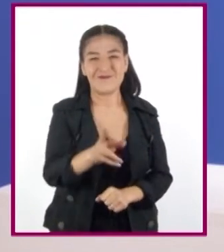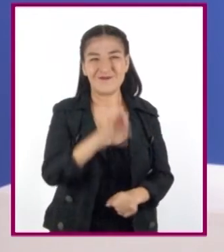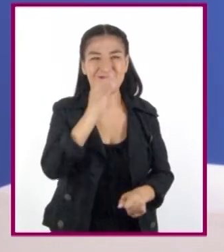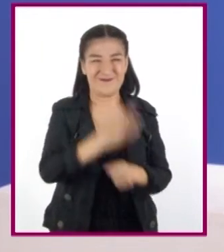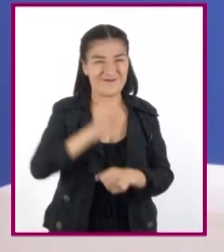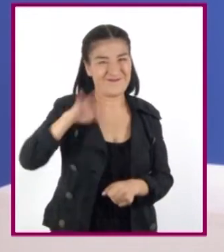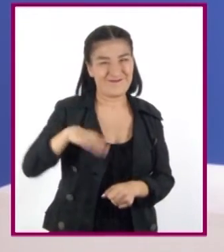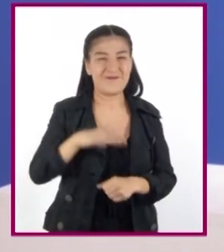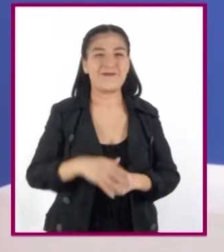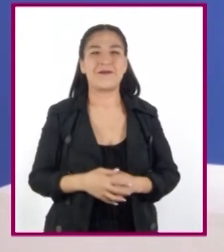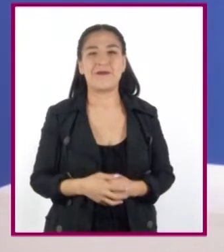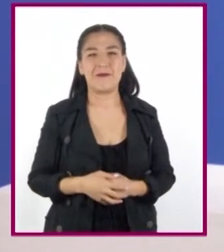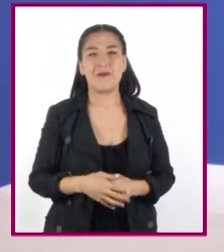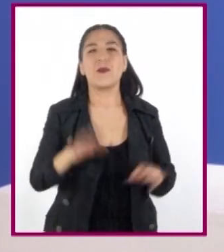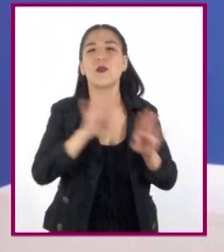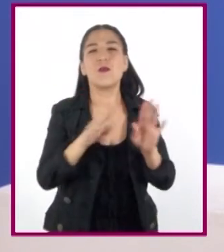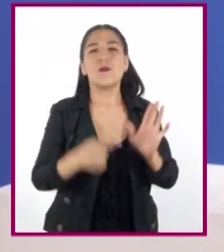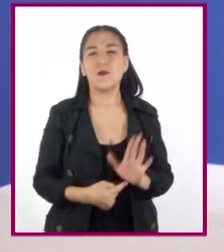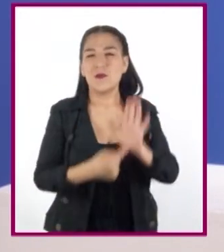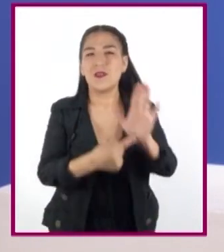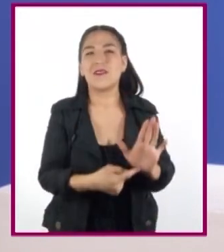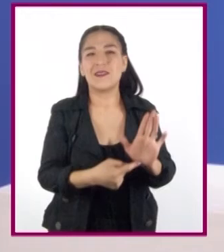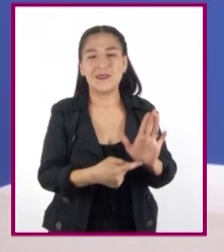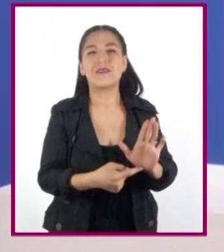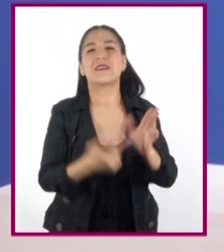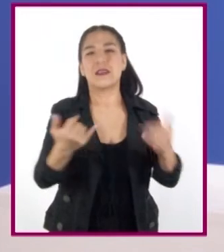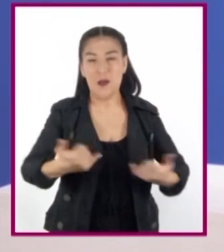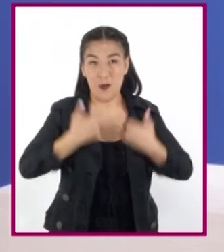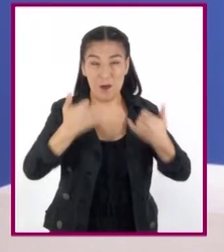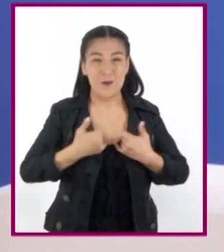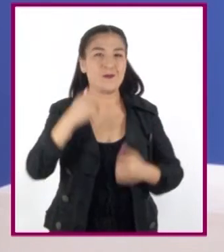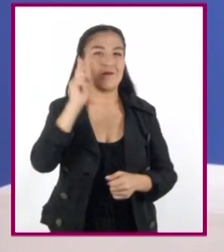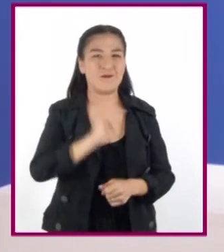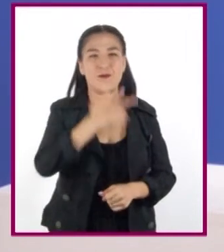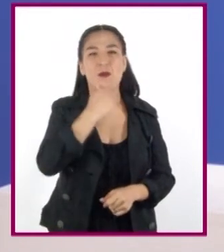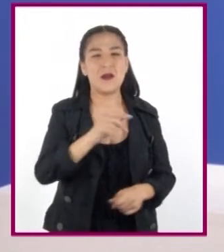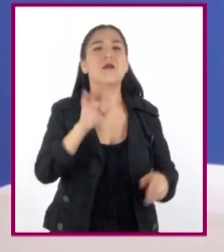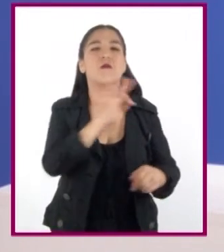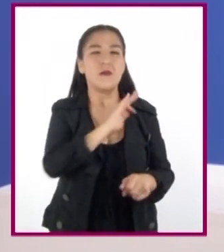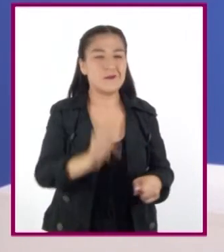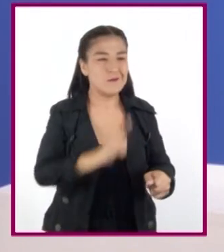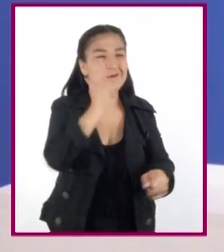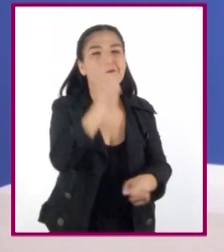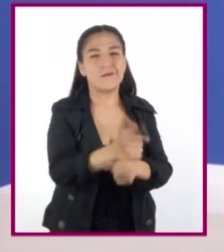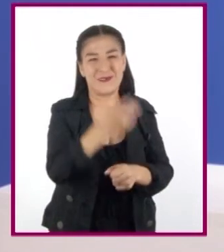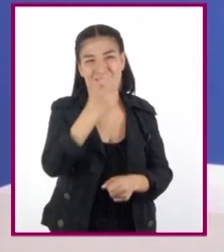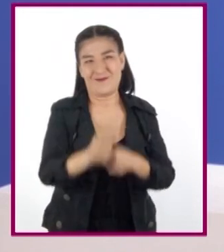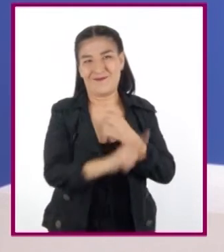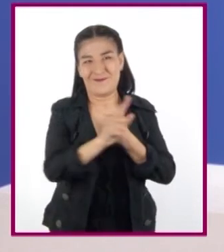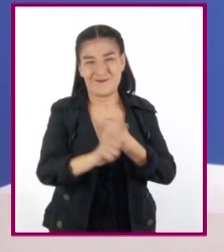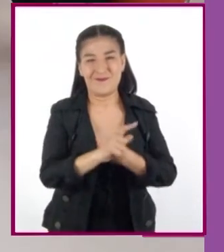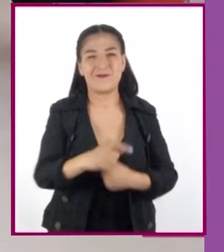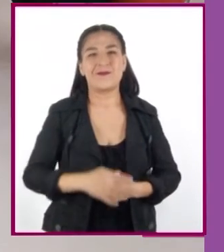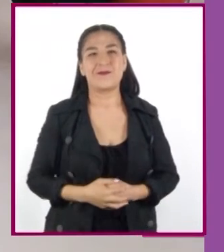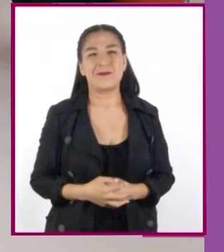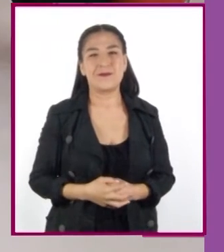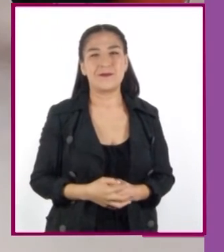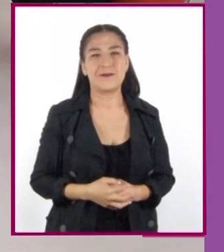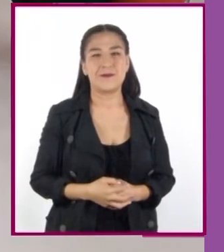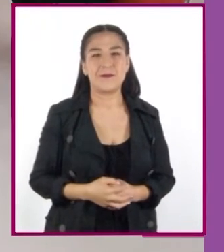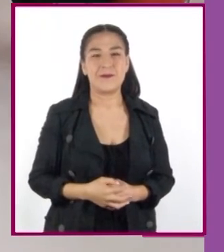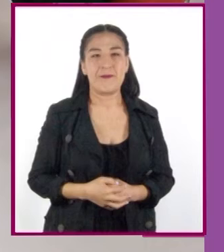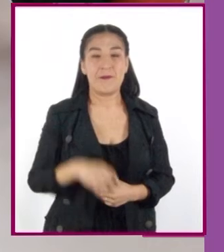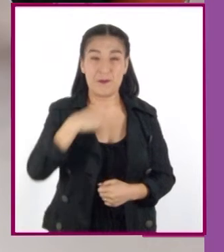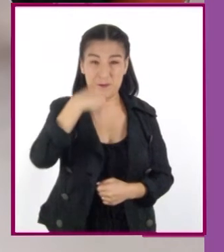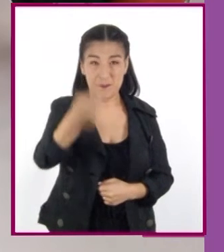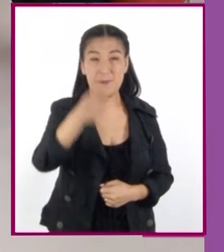nos dieron muestran cómo las y los jóvenes pueden darse cuenta de esta problemática.